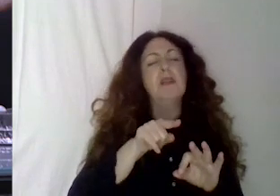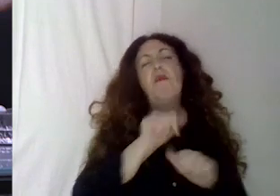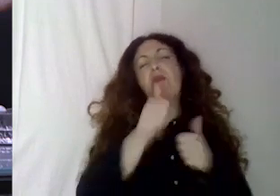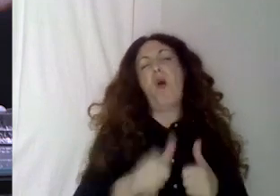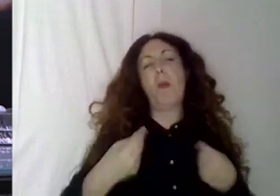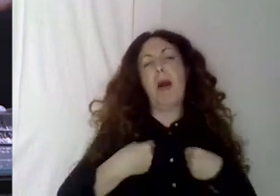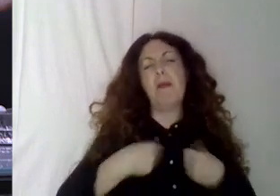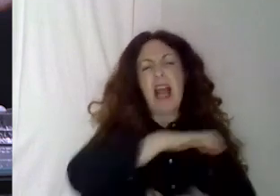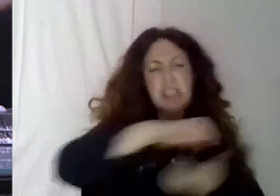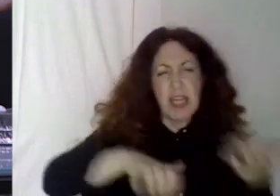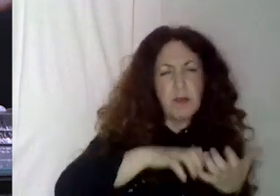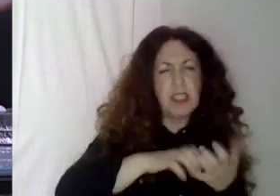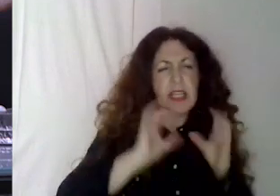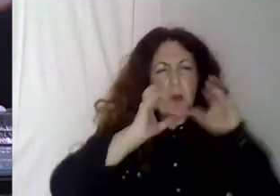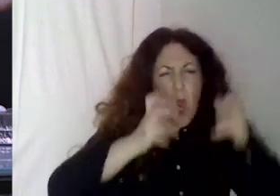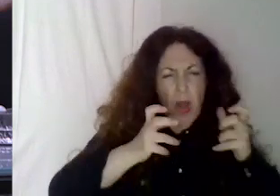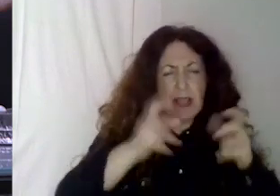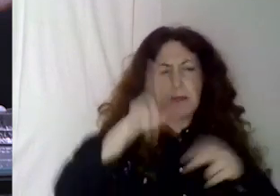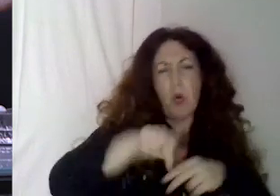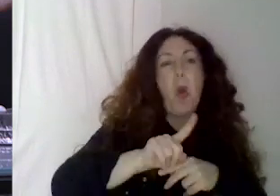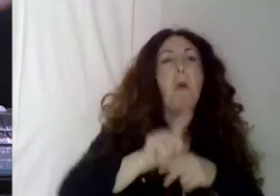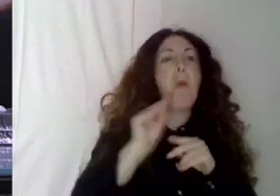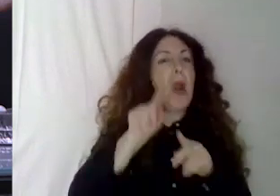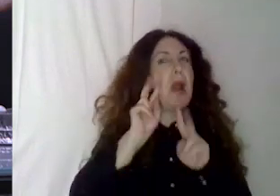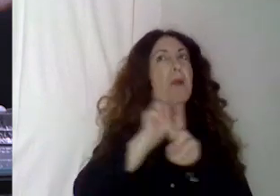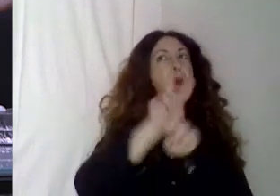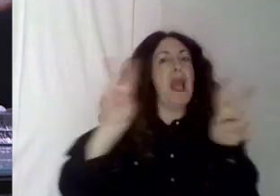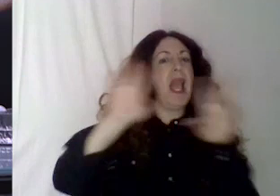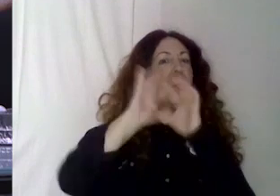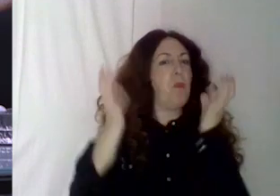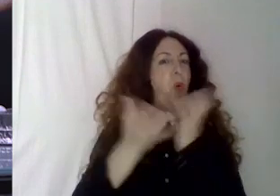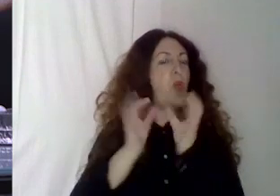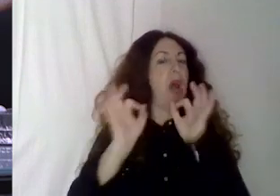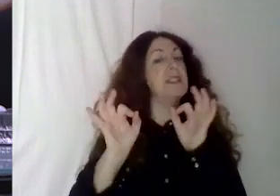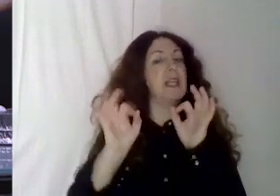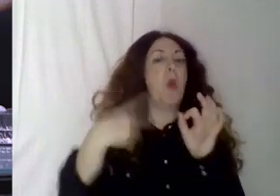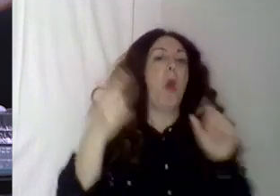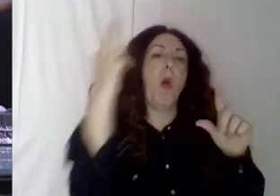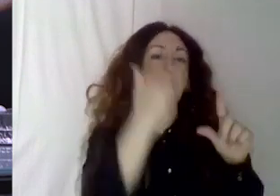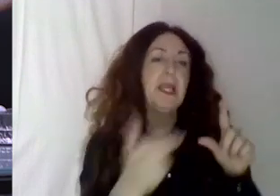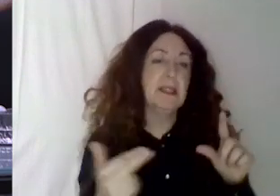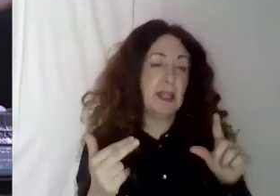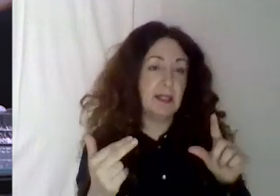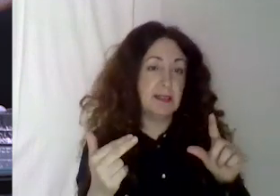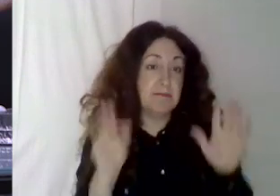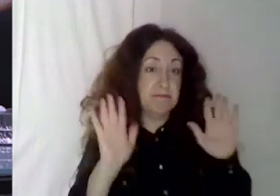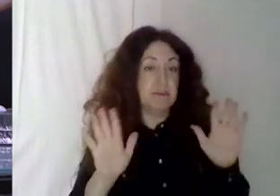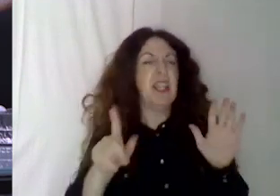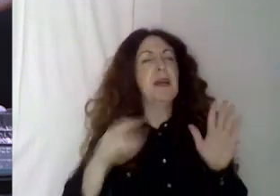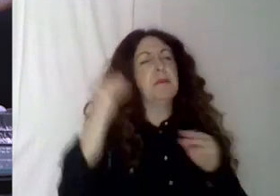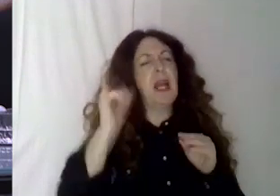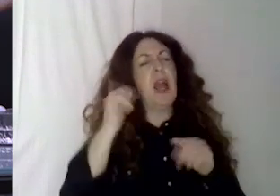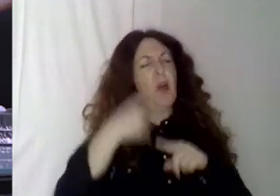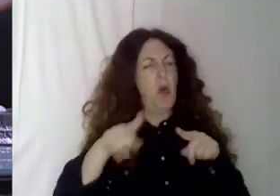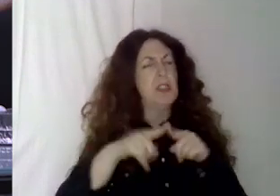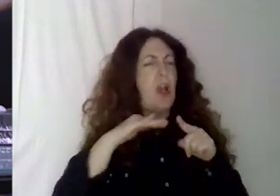de una forma absolutamente distante y no se está implicando ni por el gesto siquiera. O sea, mientras que cuando vemos a Artemisia Gentileschi, de